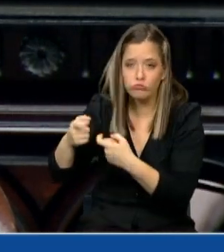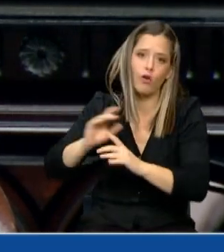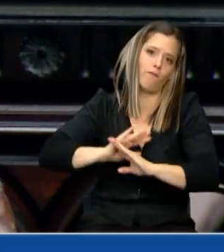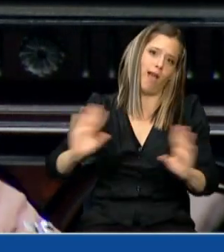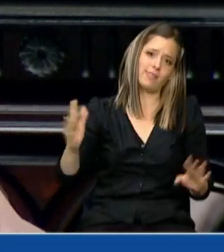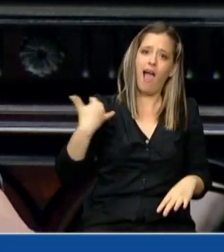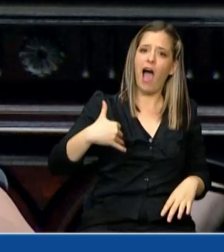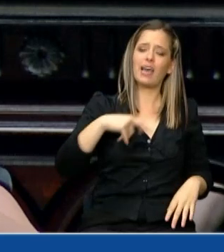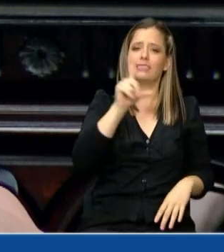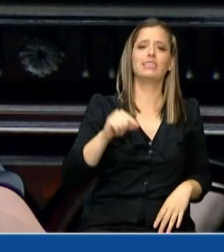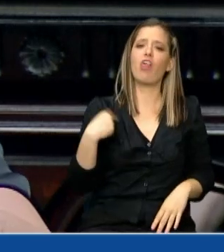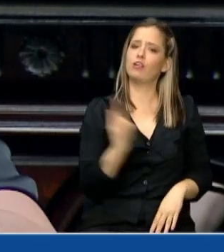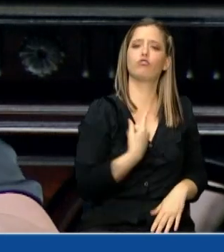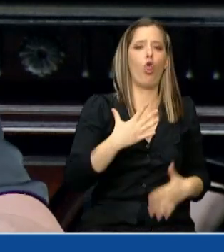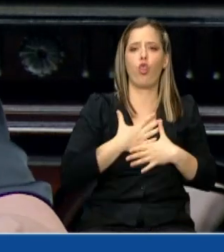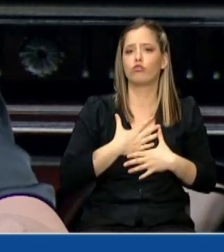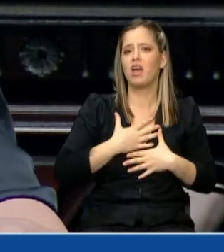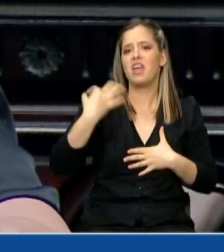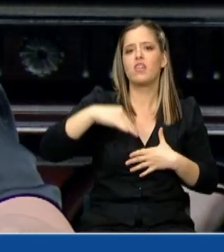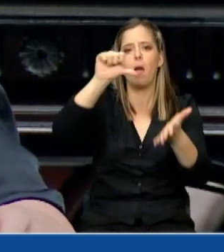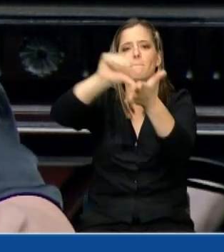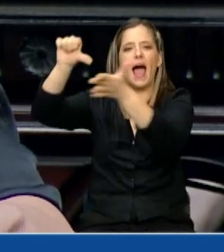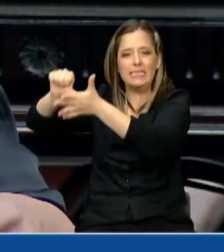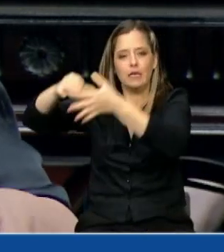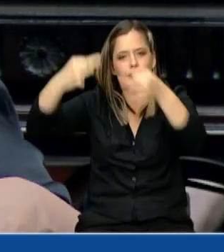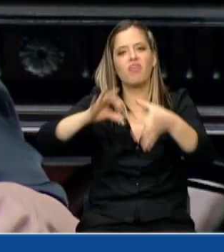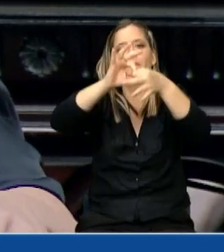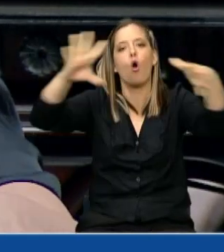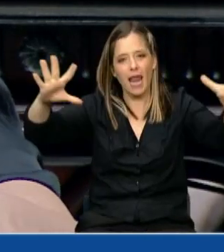que merece es el acompañamiento de países democráticos. Por